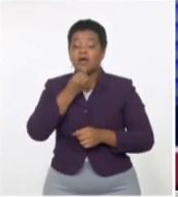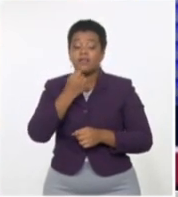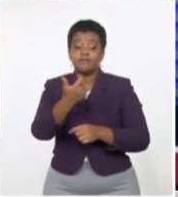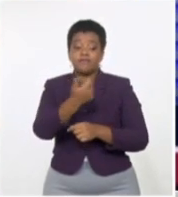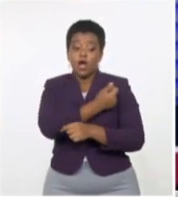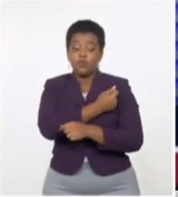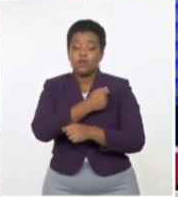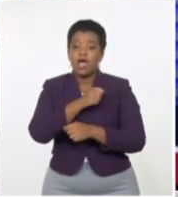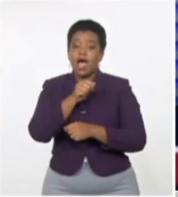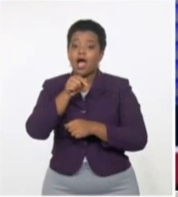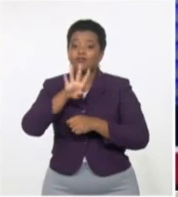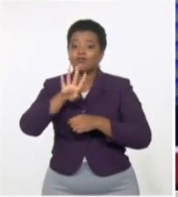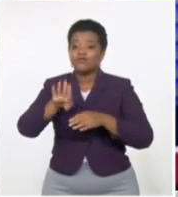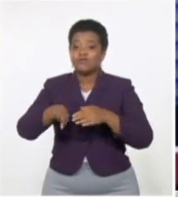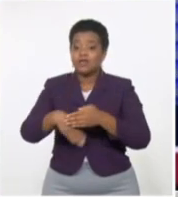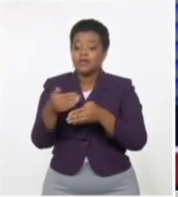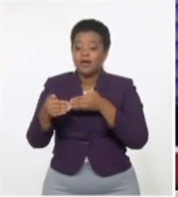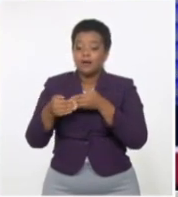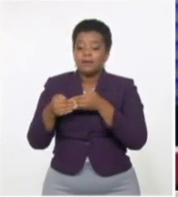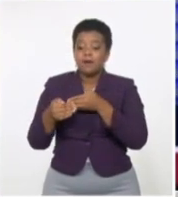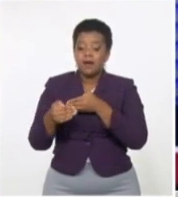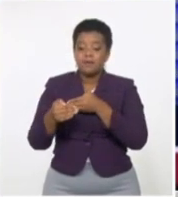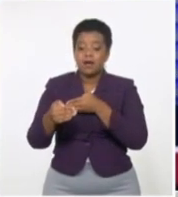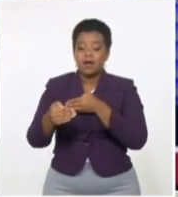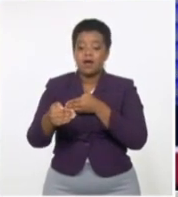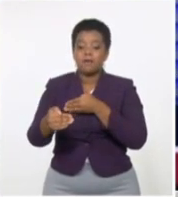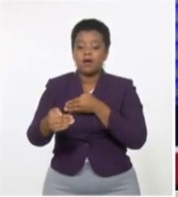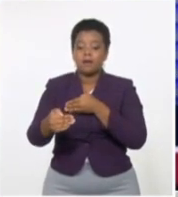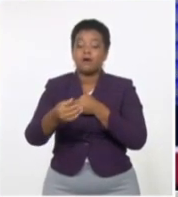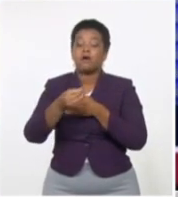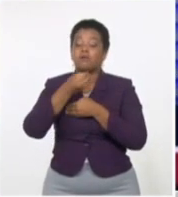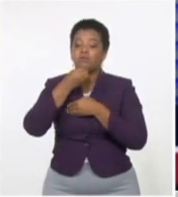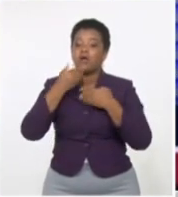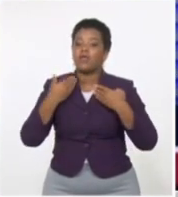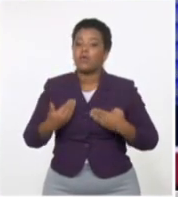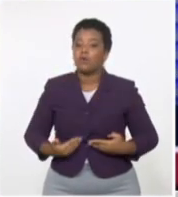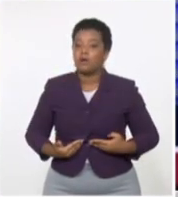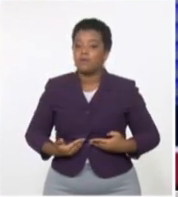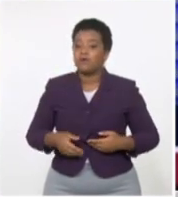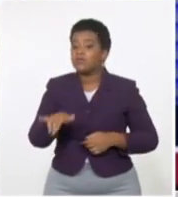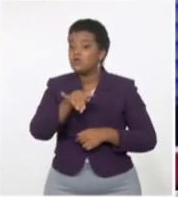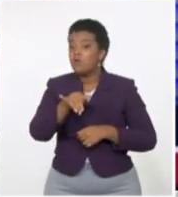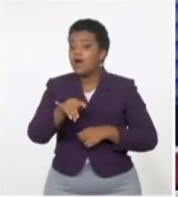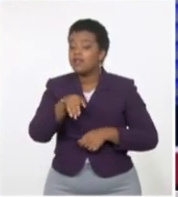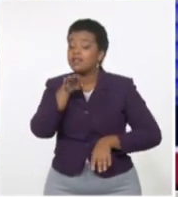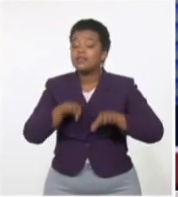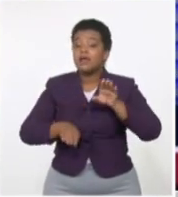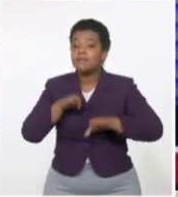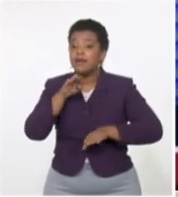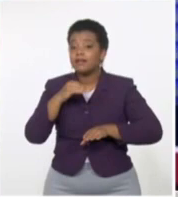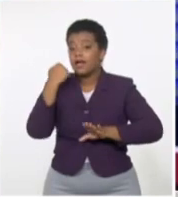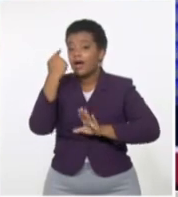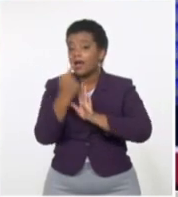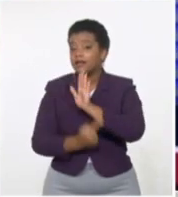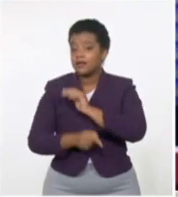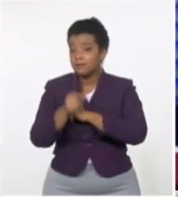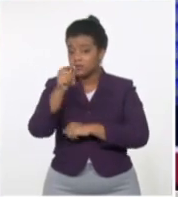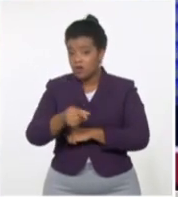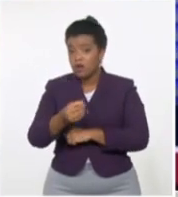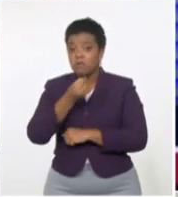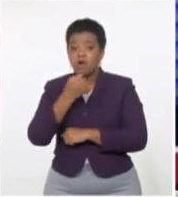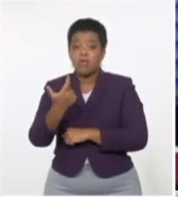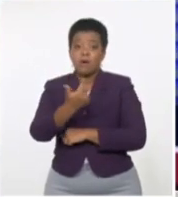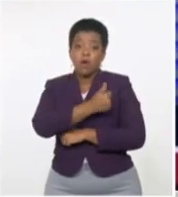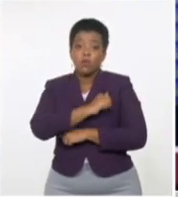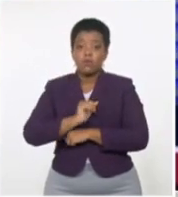tercera dosis de vacunación. Y la inmunización depende también de las características genéticas del individuo. Por tanto, tú te puedes vacunar, pero puede ser que no